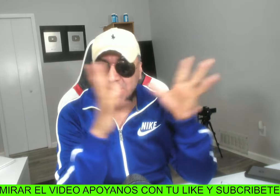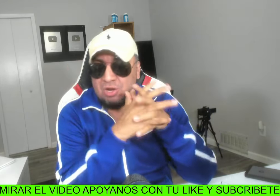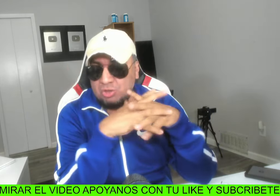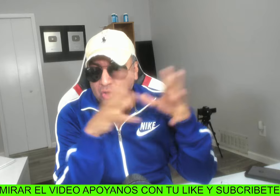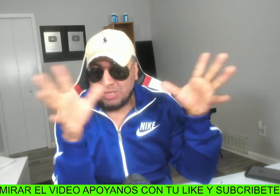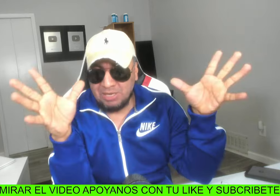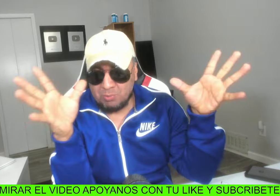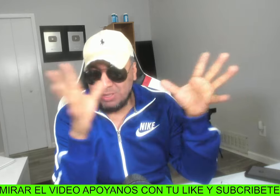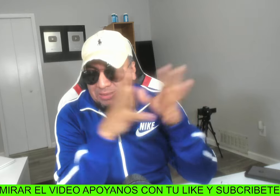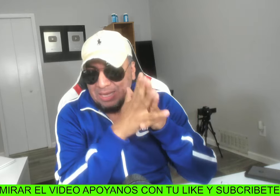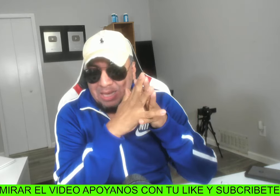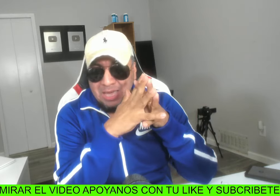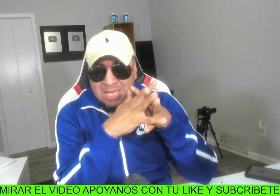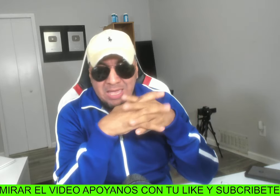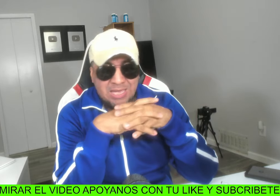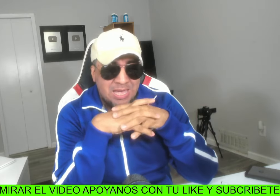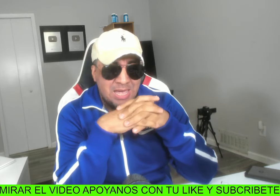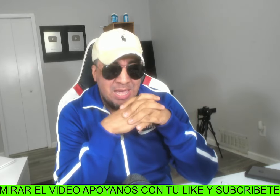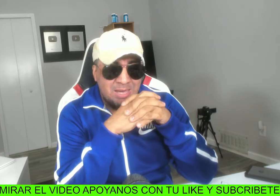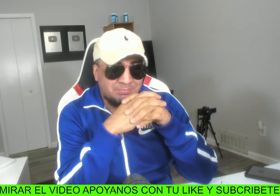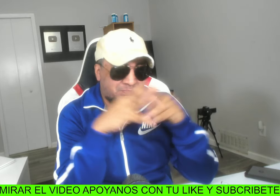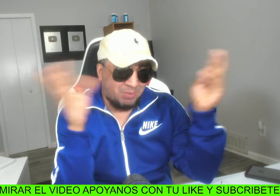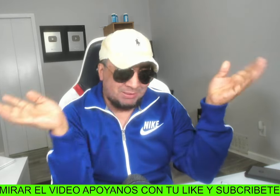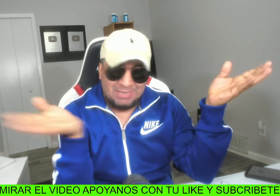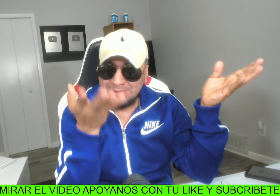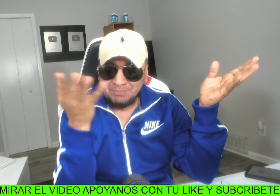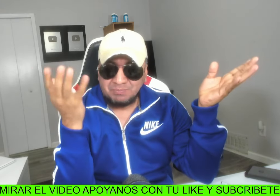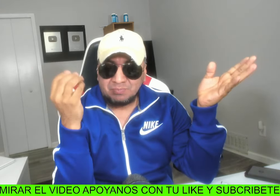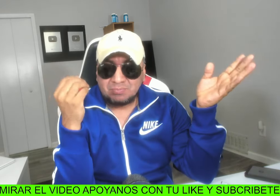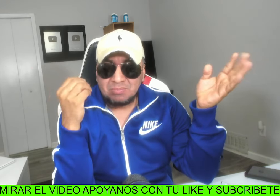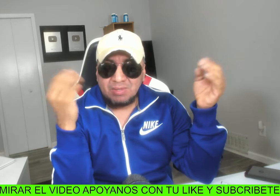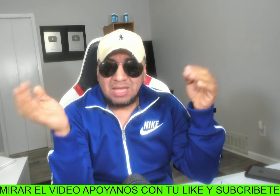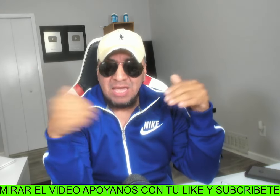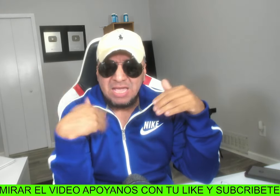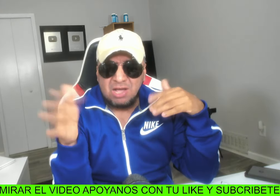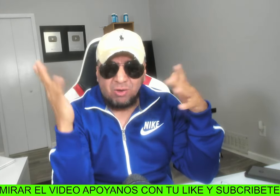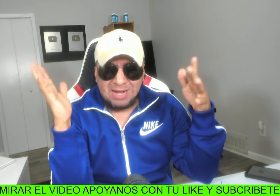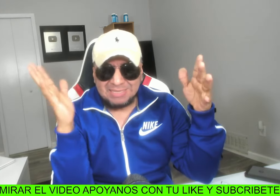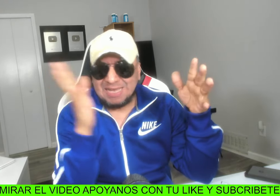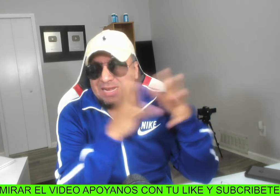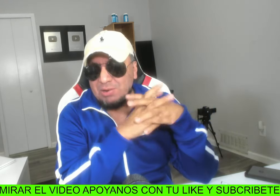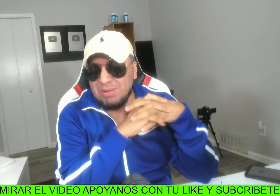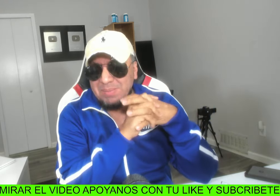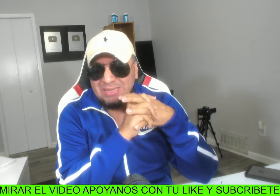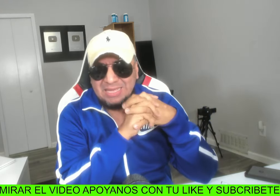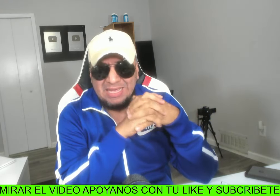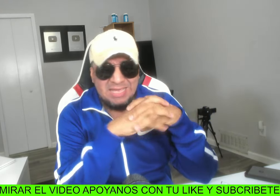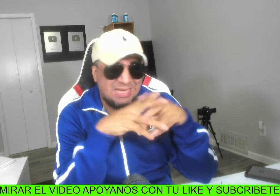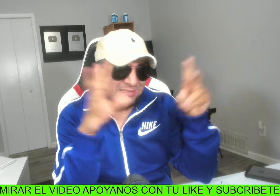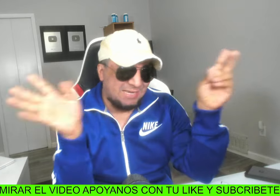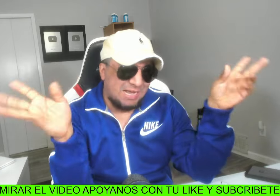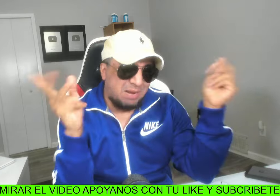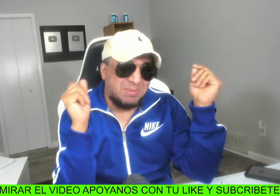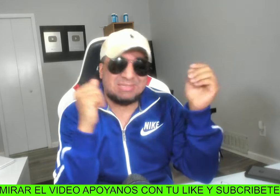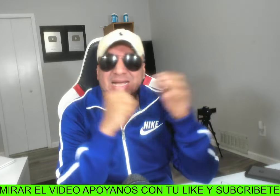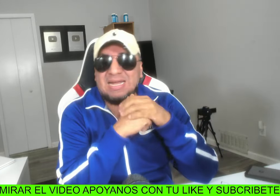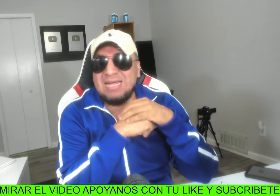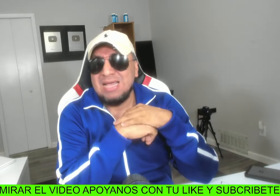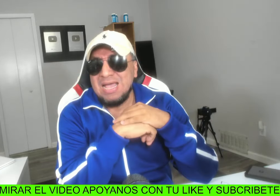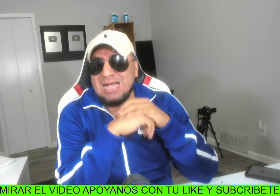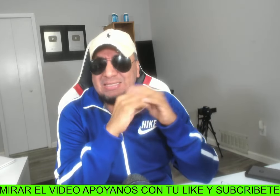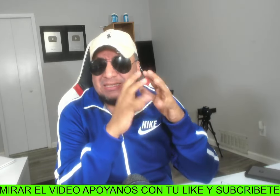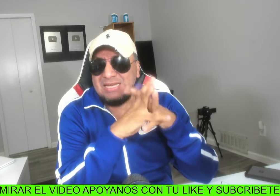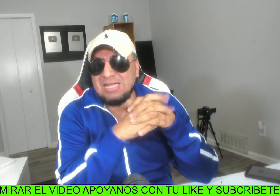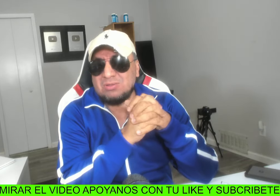todos los mareros, a todos los delincuentes, y que, pues sí, y que corra la sangre nuevamente, y que sigan las